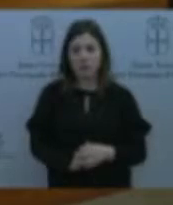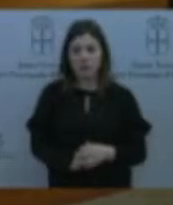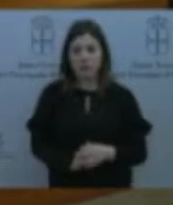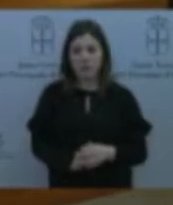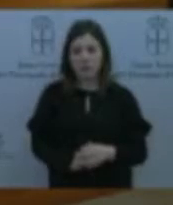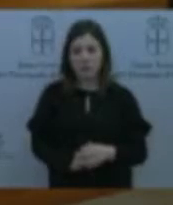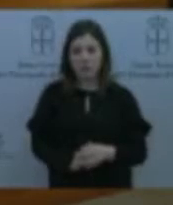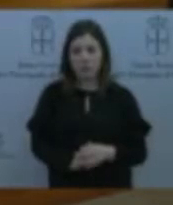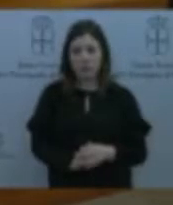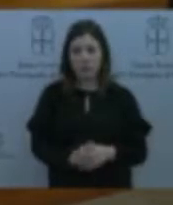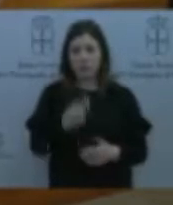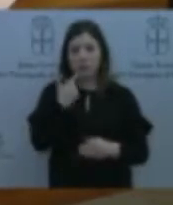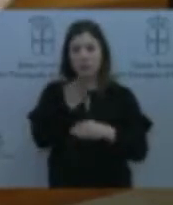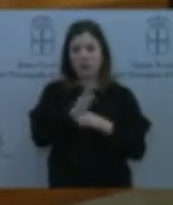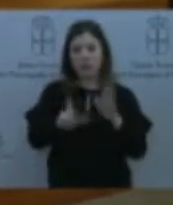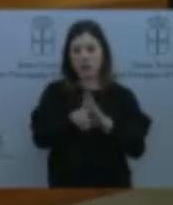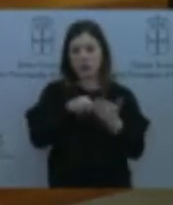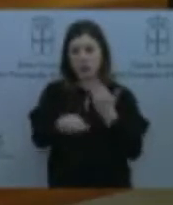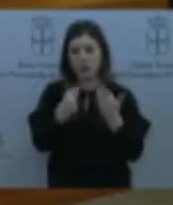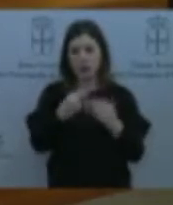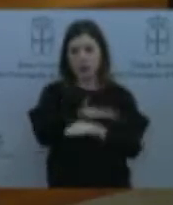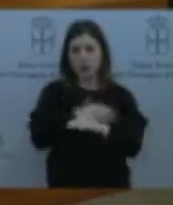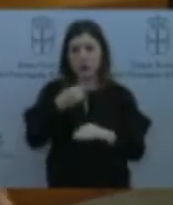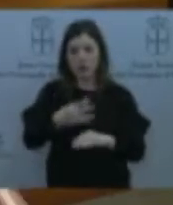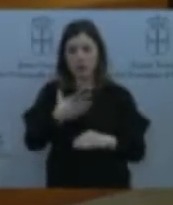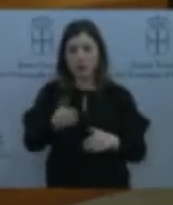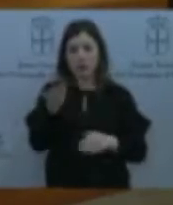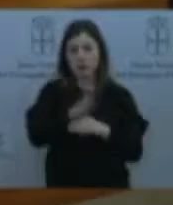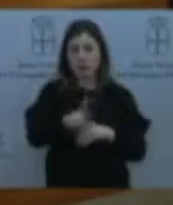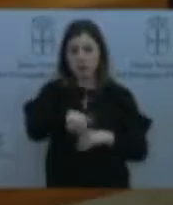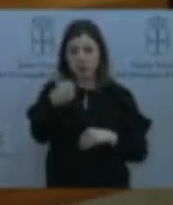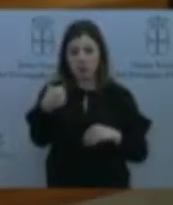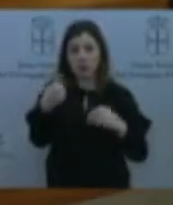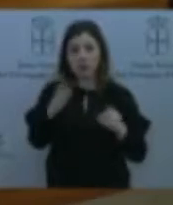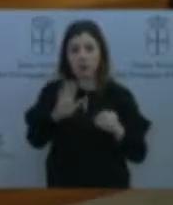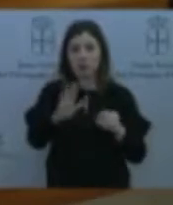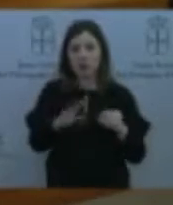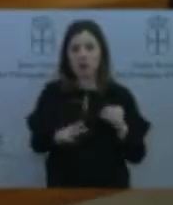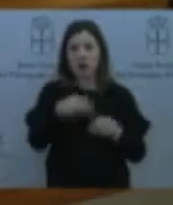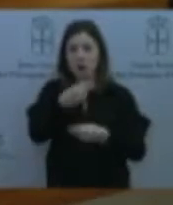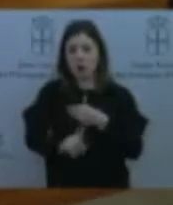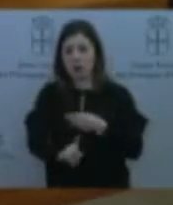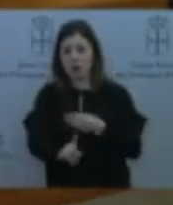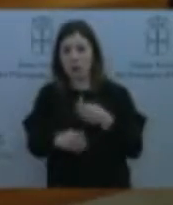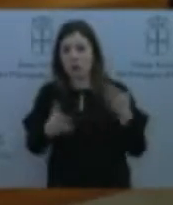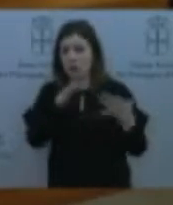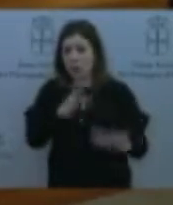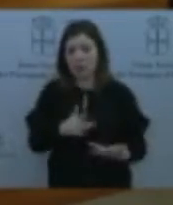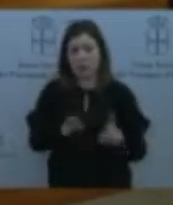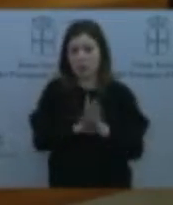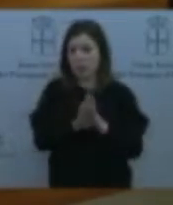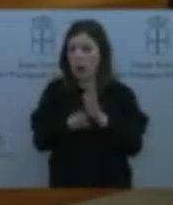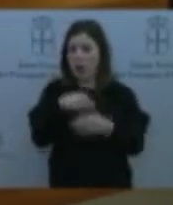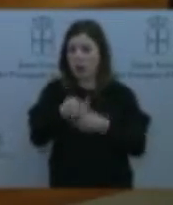un gobierno, la presentaron, la aprobaron, pero no la implementaron. A día de hoy, ¿no? Sigue sin poner en marcha. El